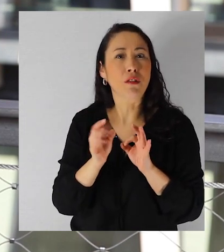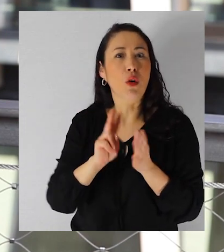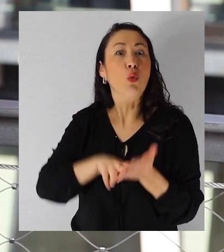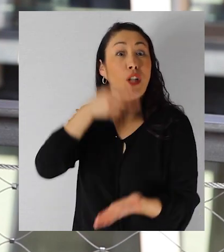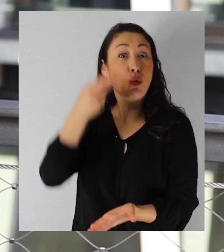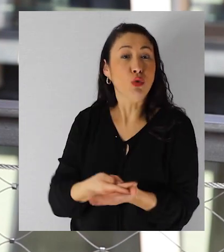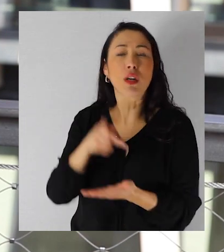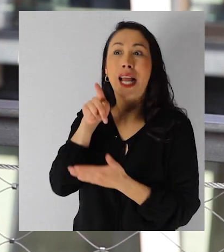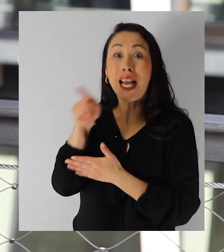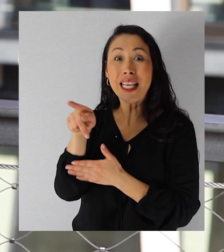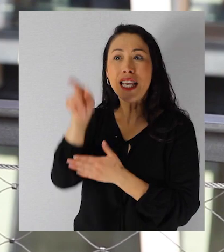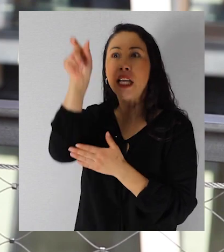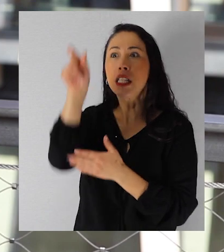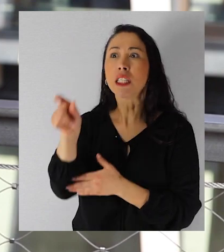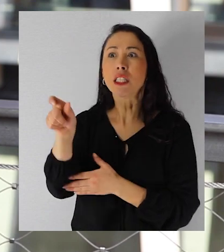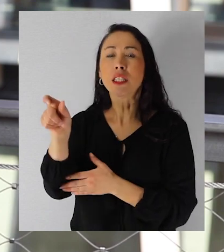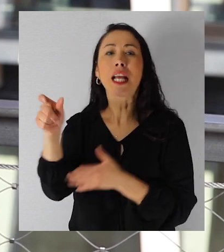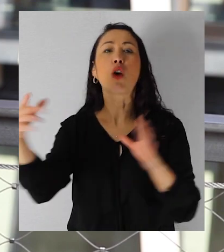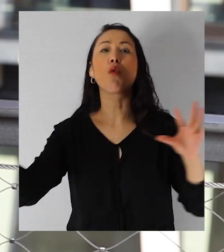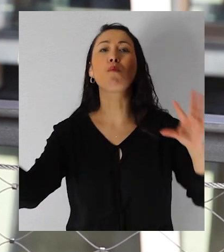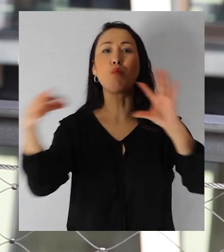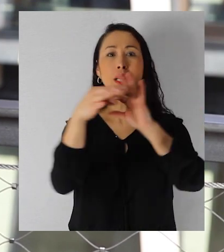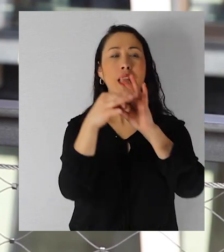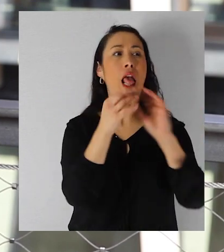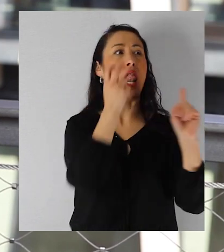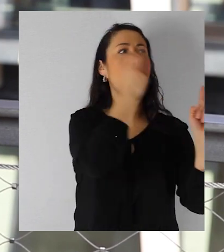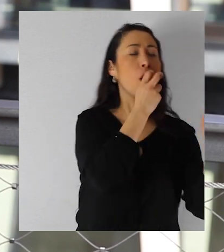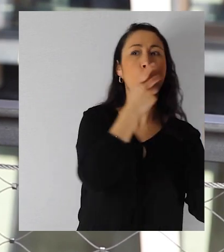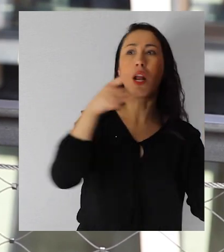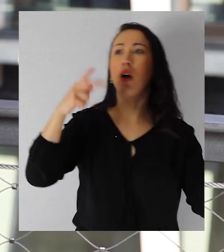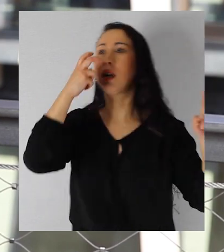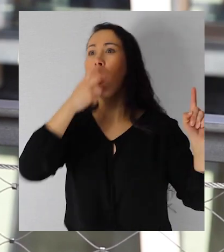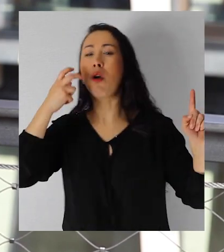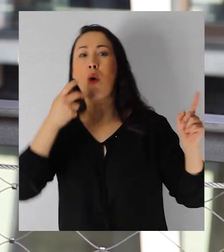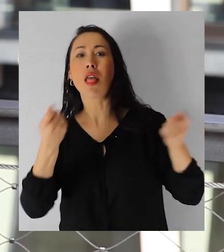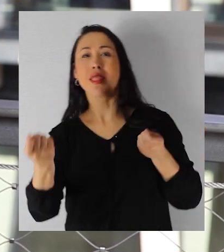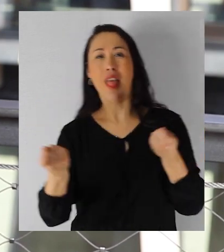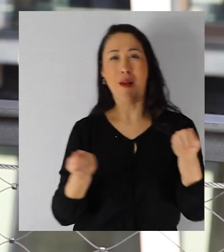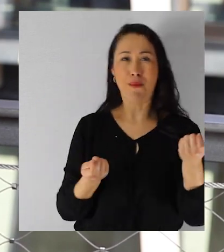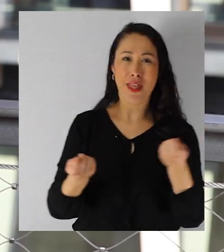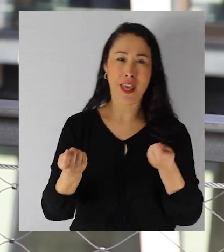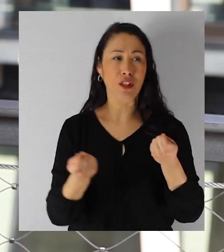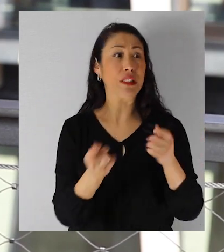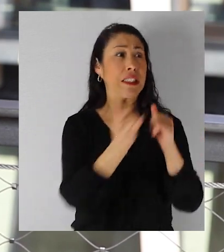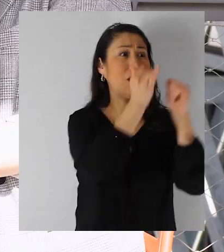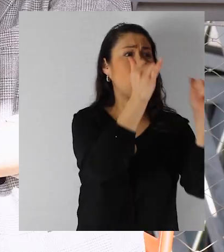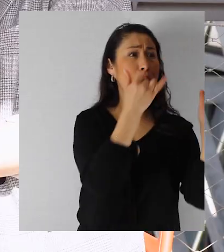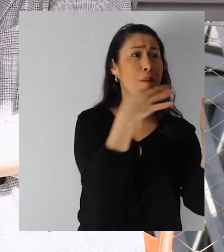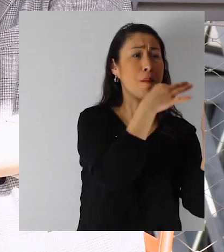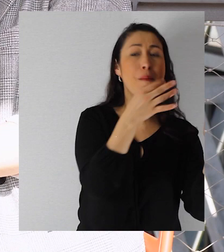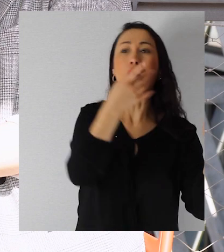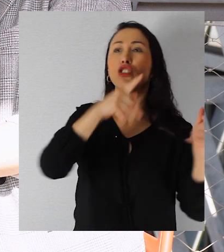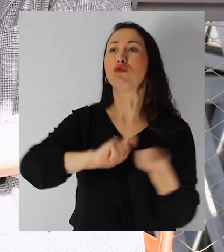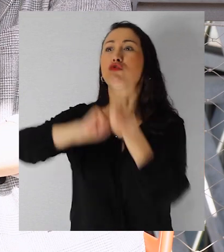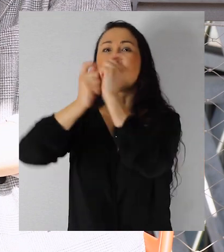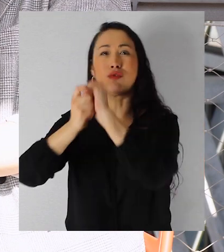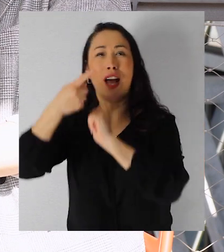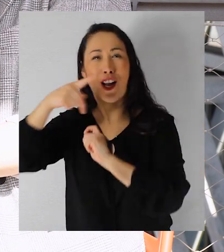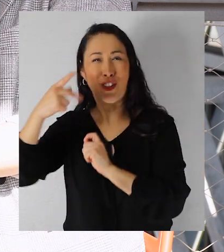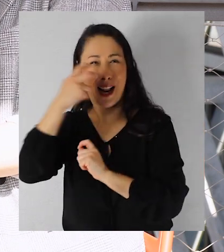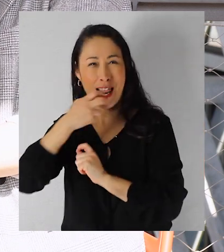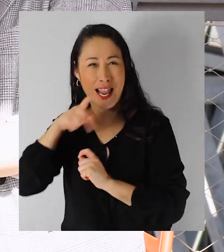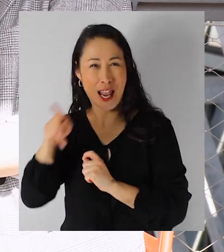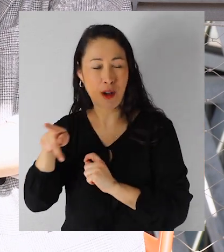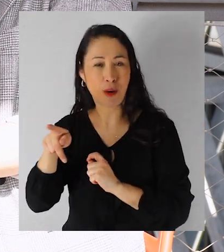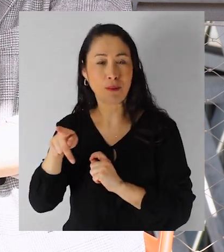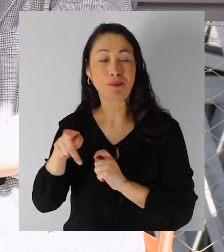lo que está haciendo es un puente de comunicación entre una cosa y otra, entre una forma de hablar y otra. Y en este caso tiene que ver con una